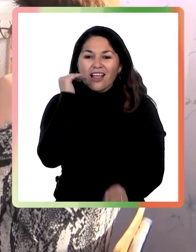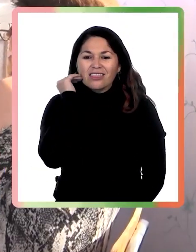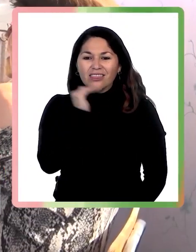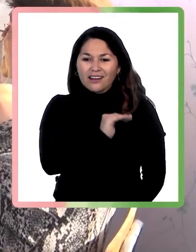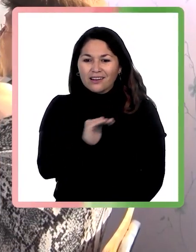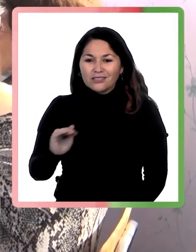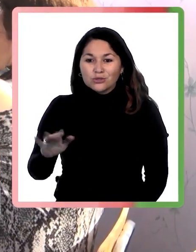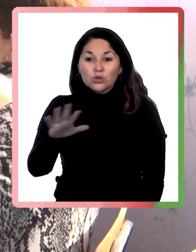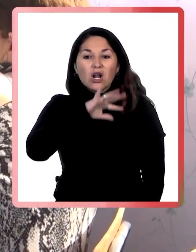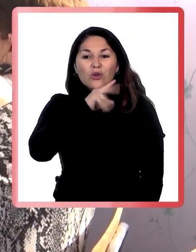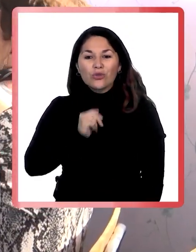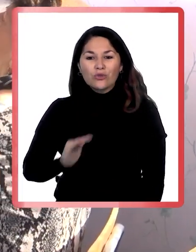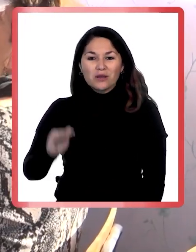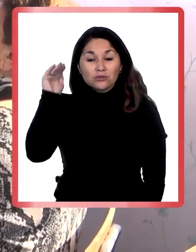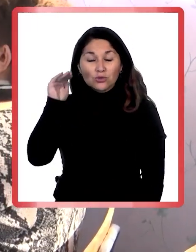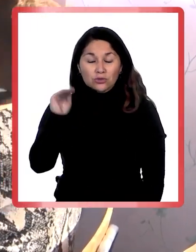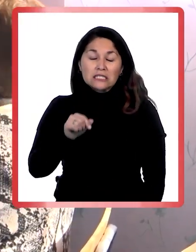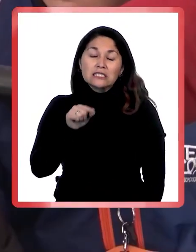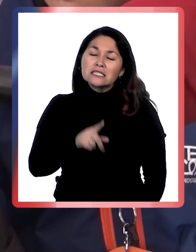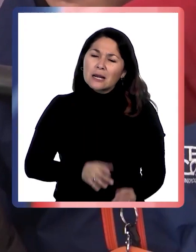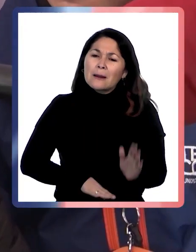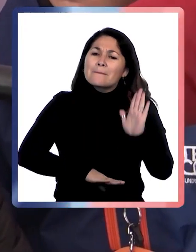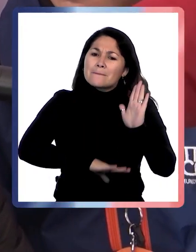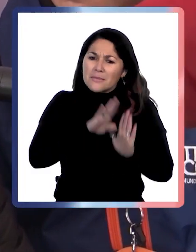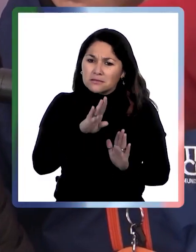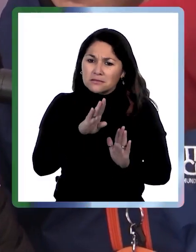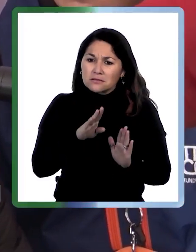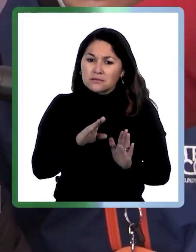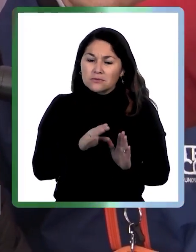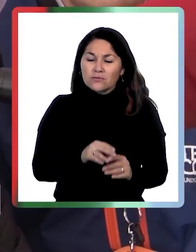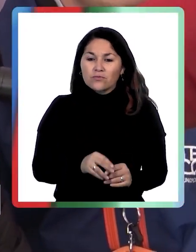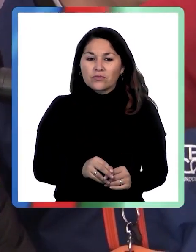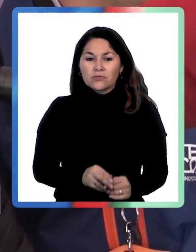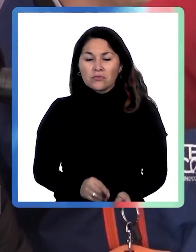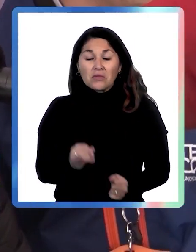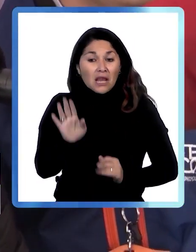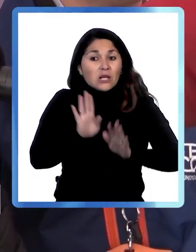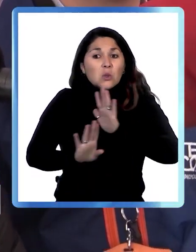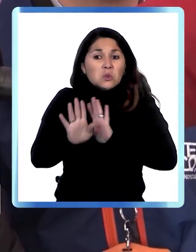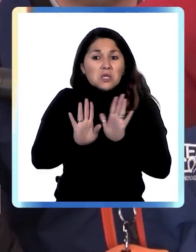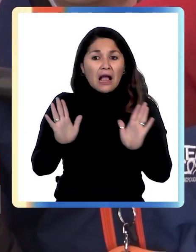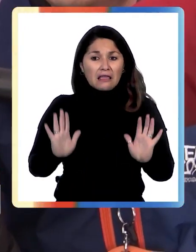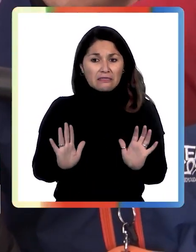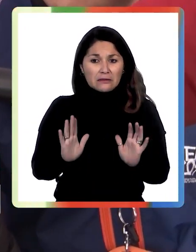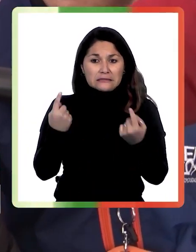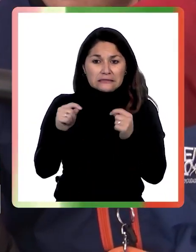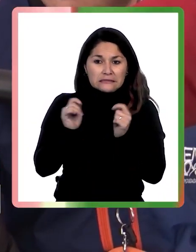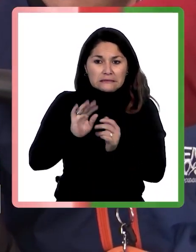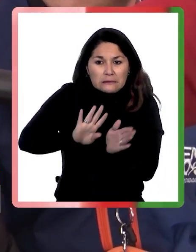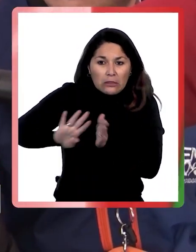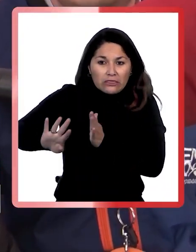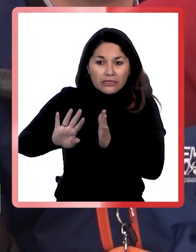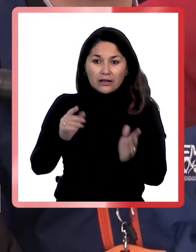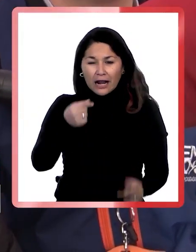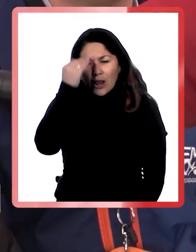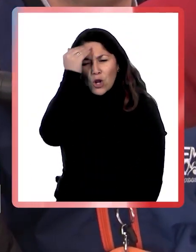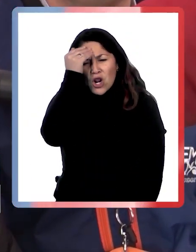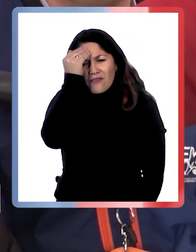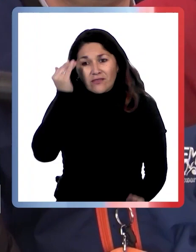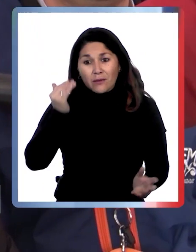infantil y adultos mayores principalmente para no tomar el virus para evitar de